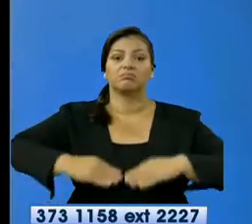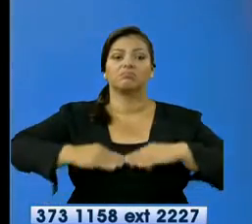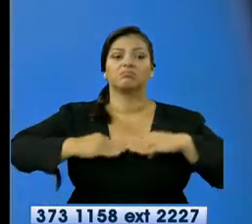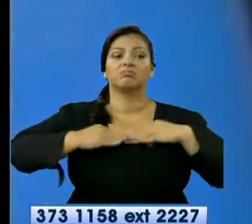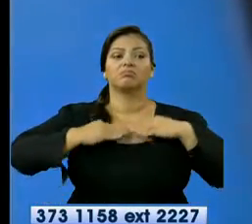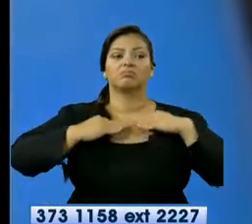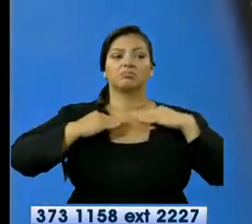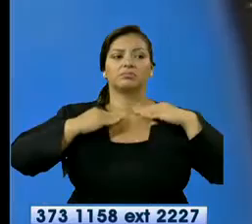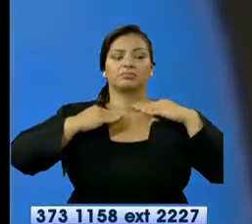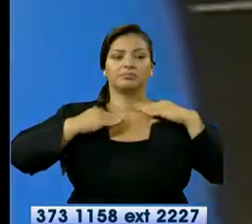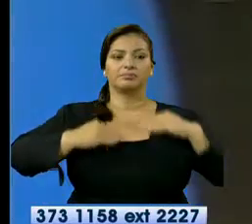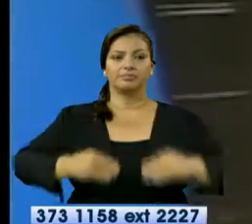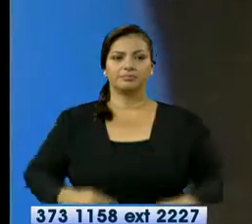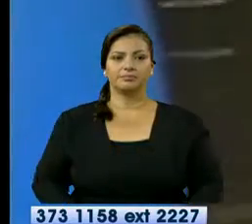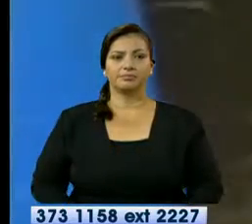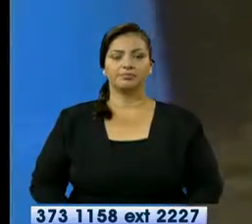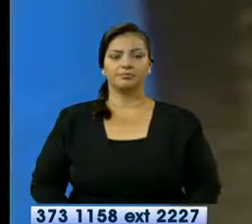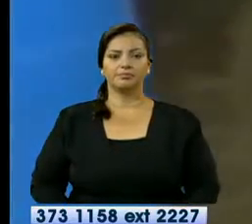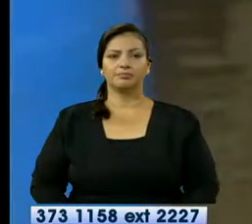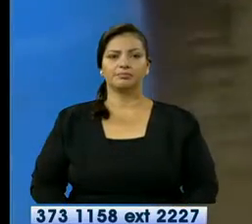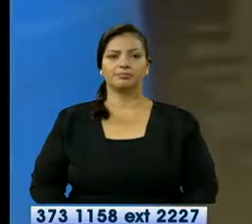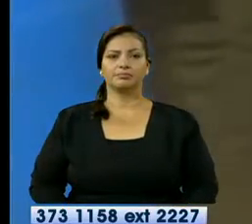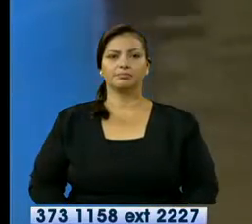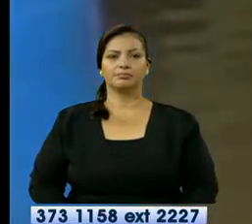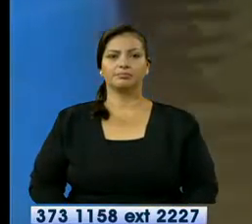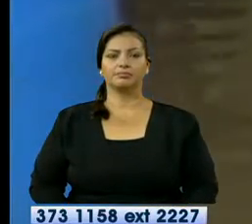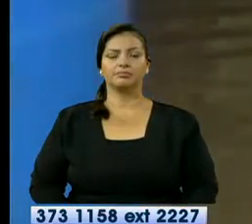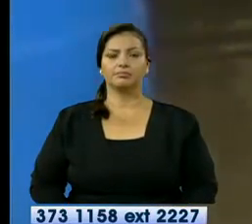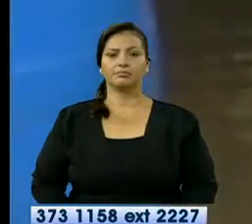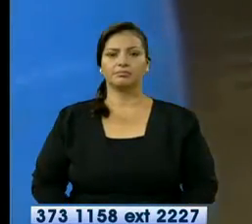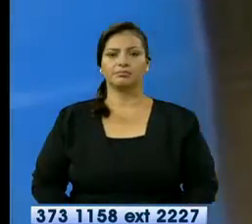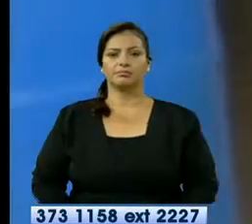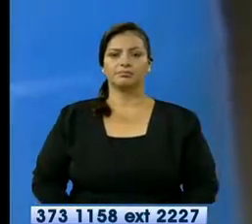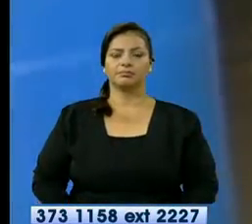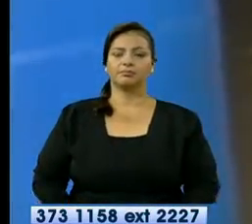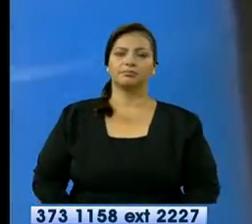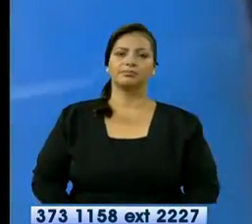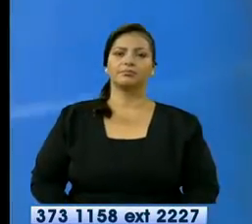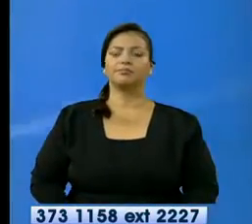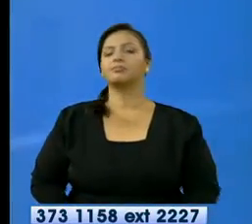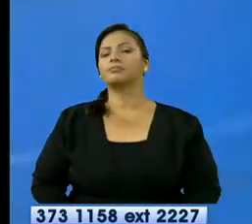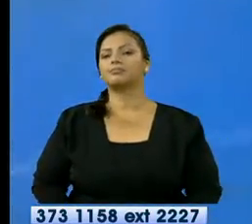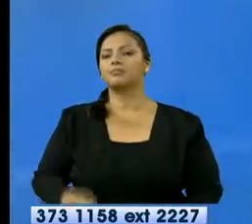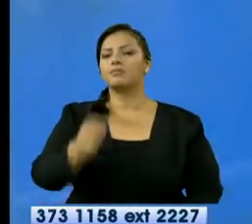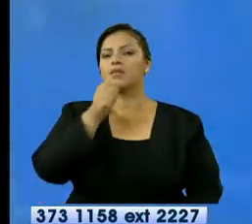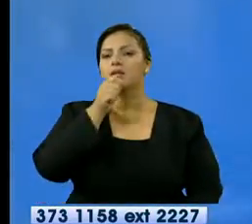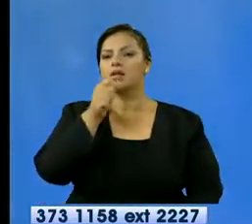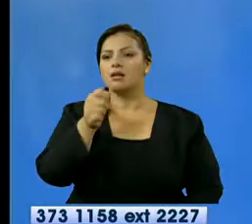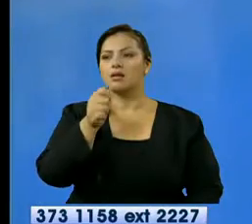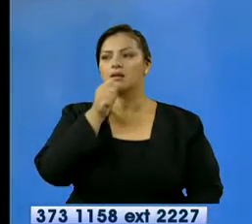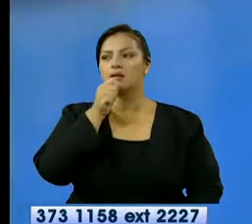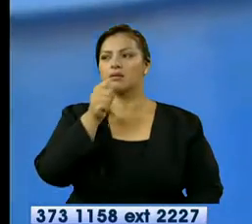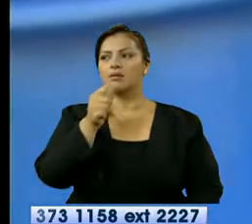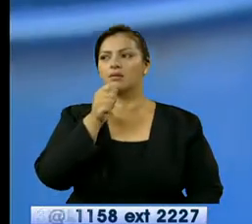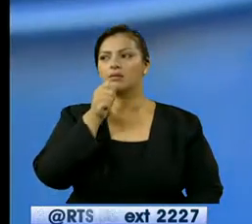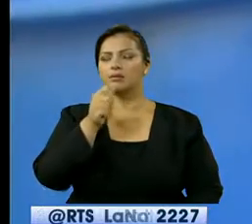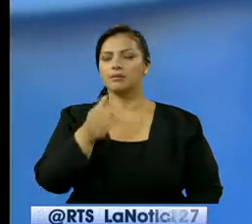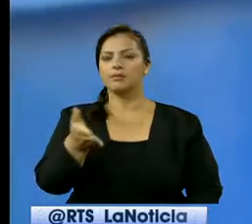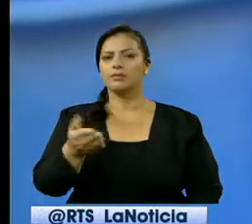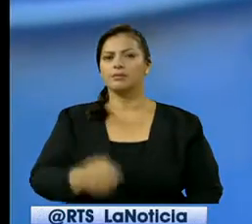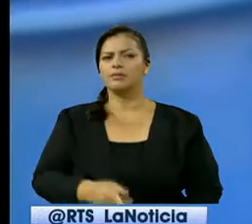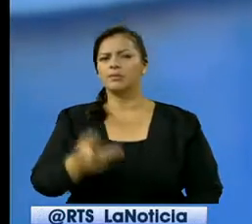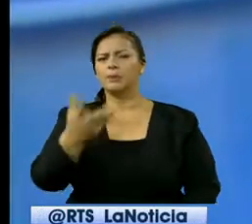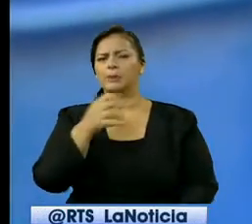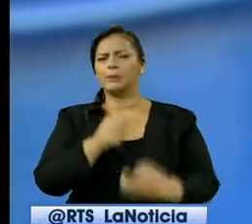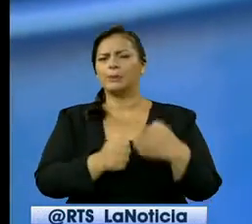acá recorriendo, dialogando con la comunidad, expresando, llevándoles en directo, en vivo y en directo, cuál es la situación